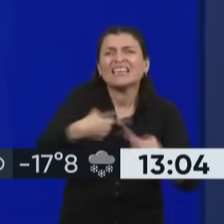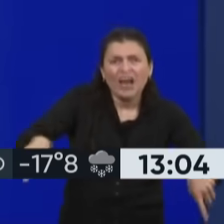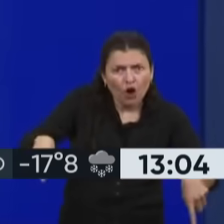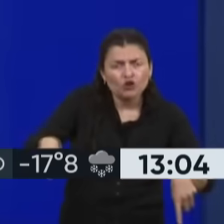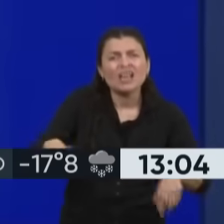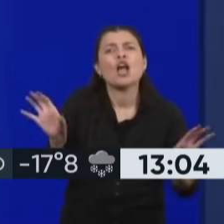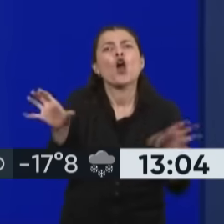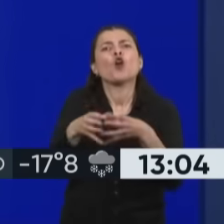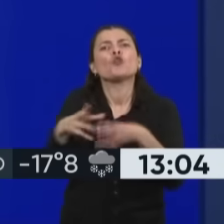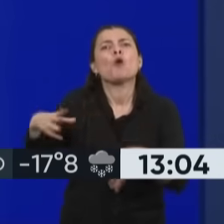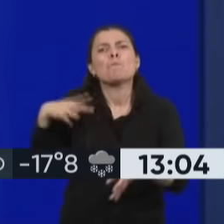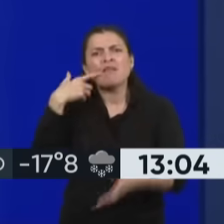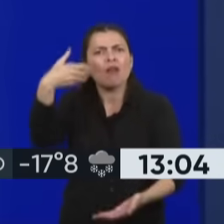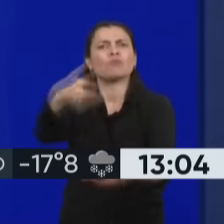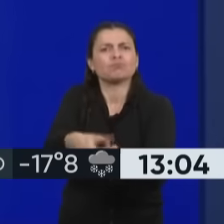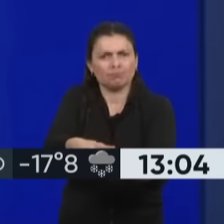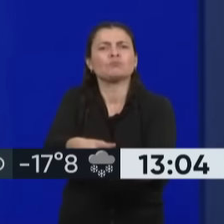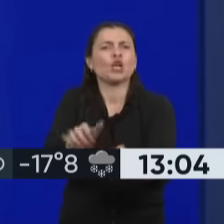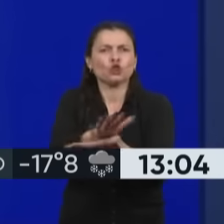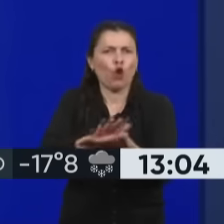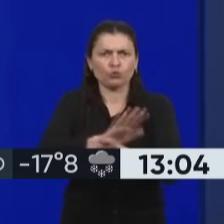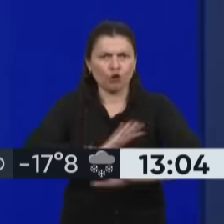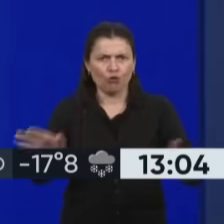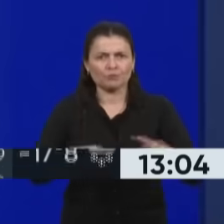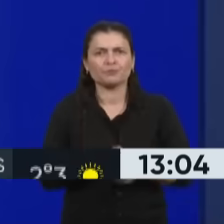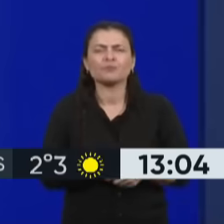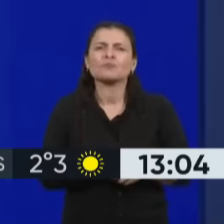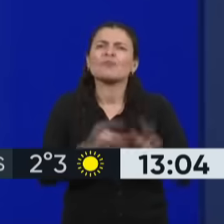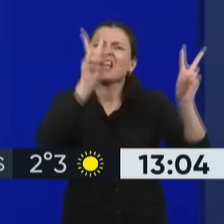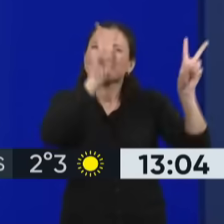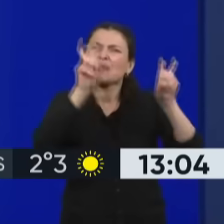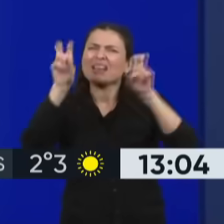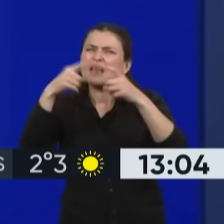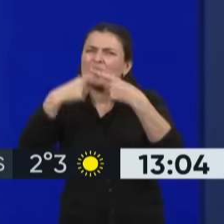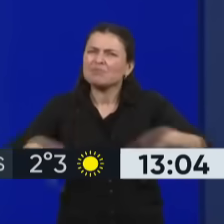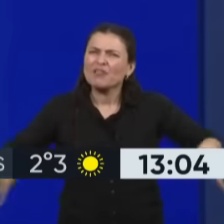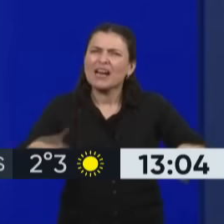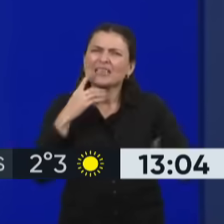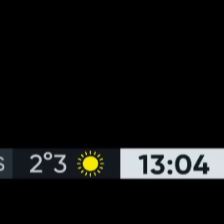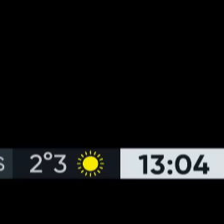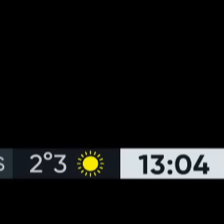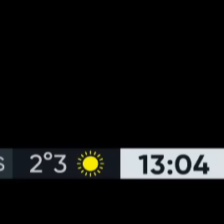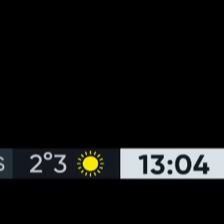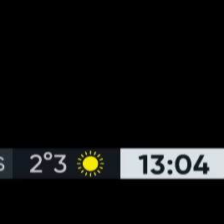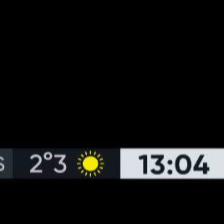Acá hay varias cuestiones para discutir. En el fondo, el